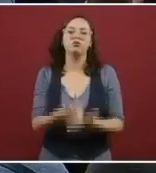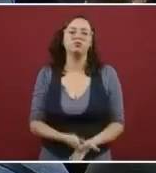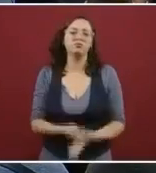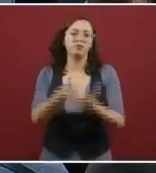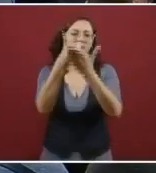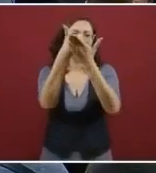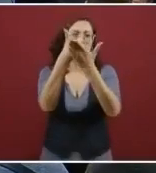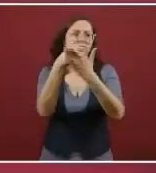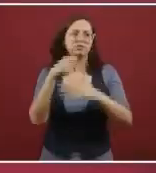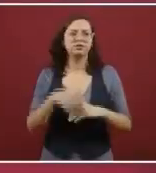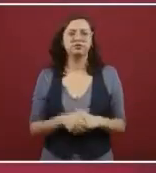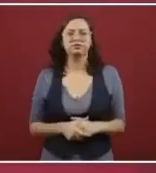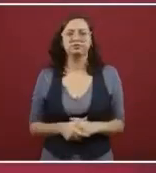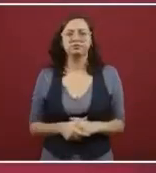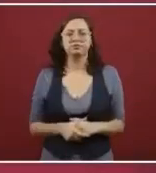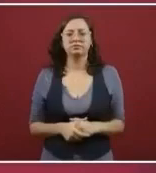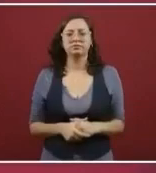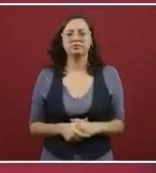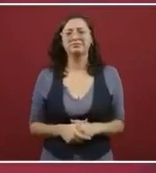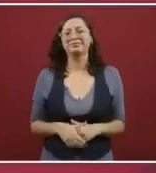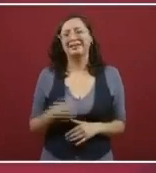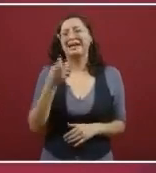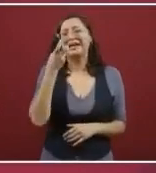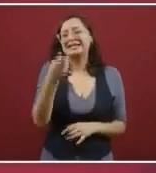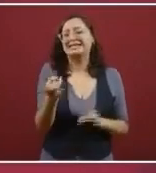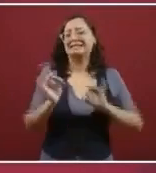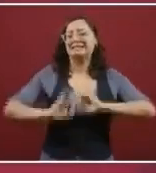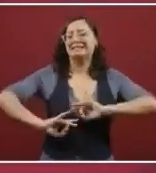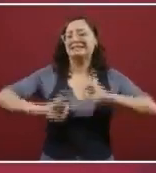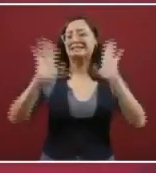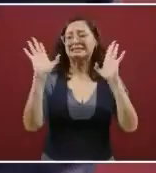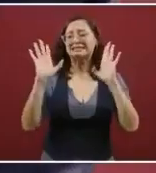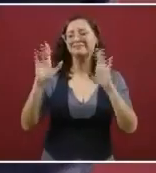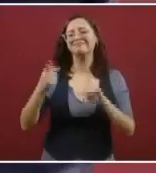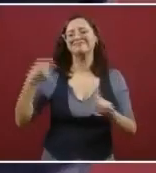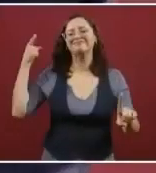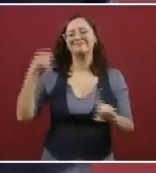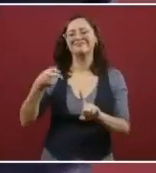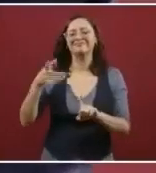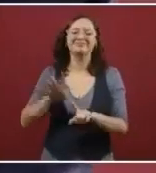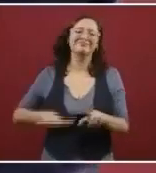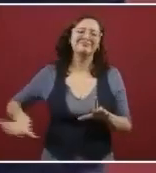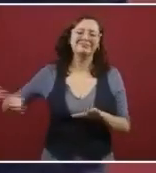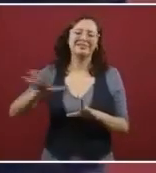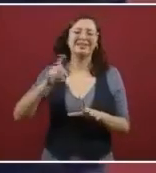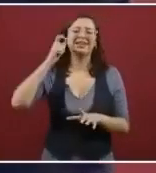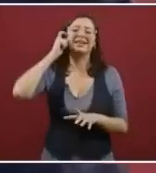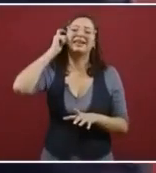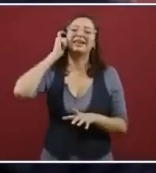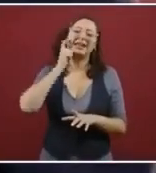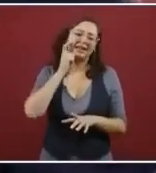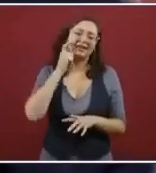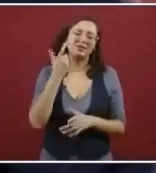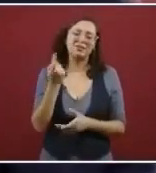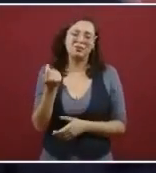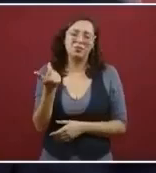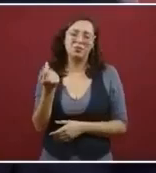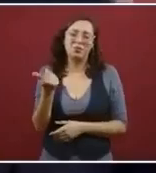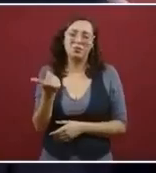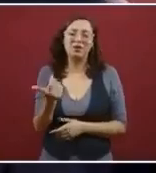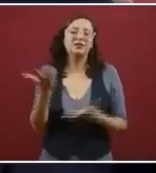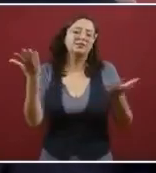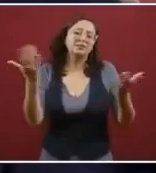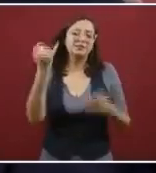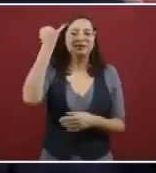Entonces, eso es lo que está sucediendo, parte, en Guerrero. Bueno, imagínense la nobleza de